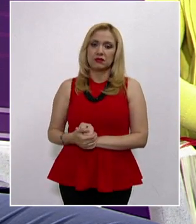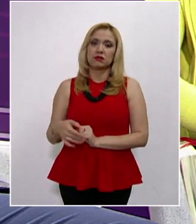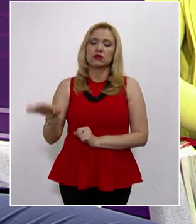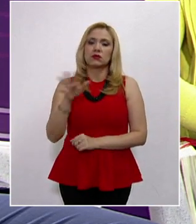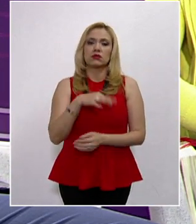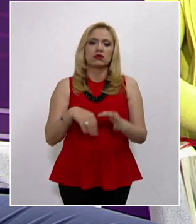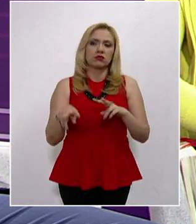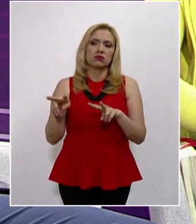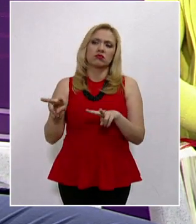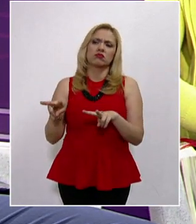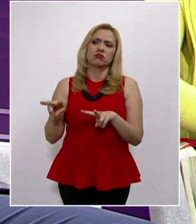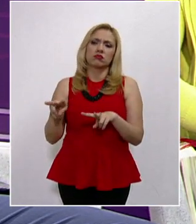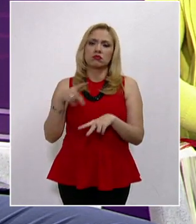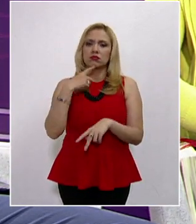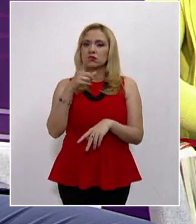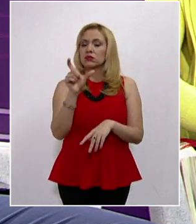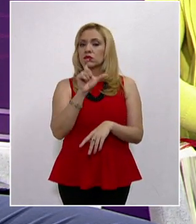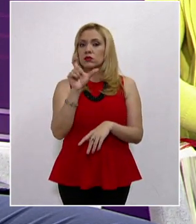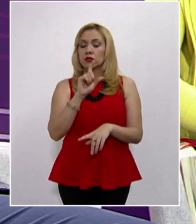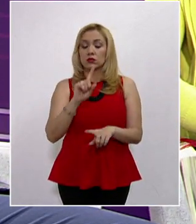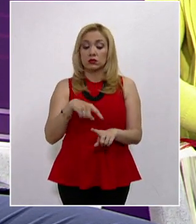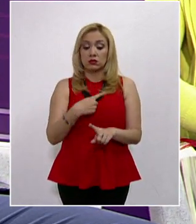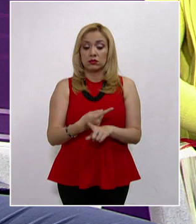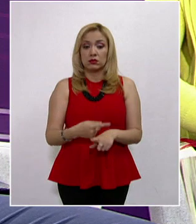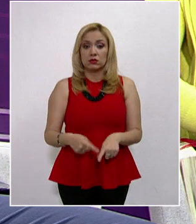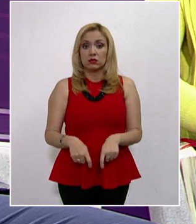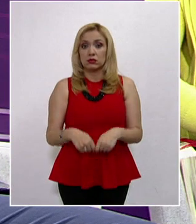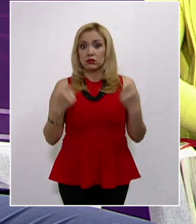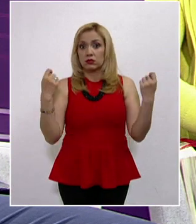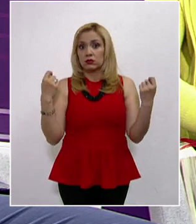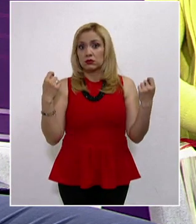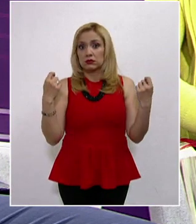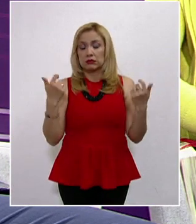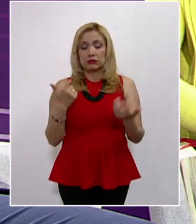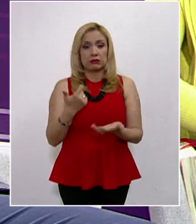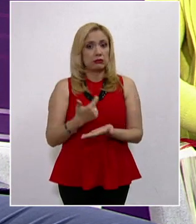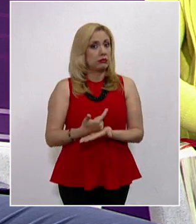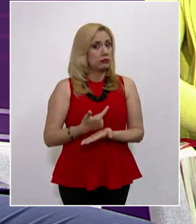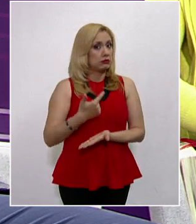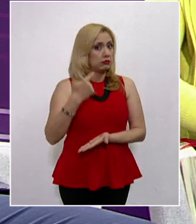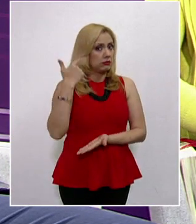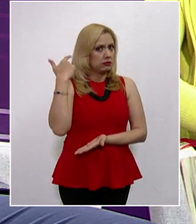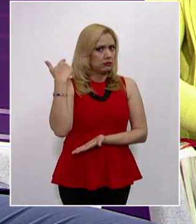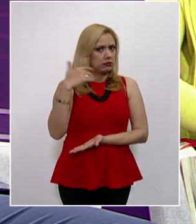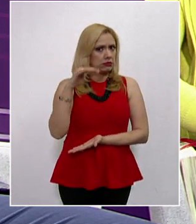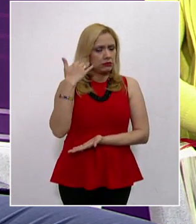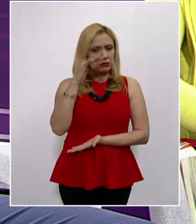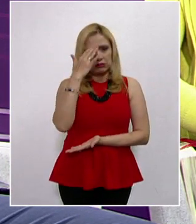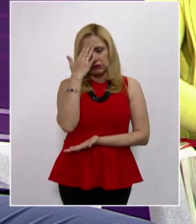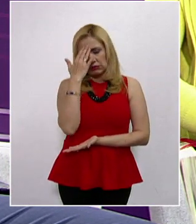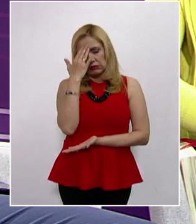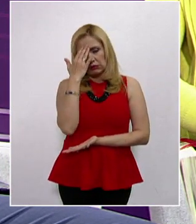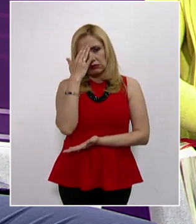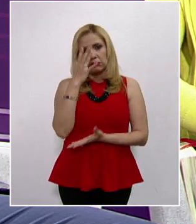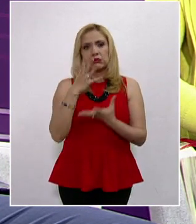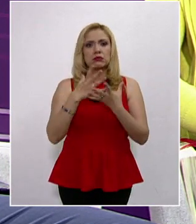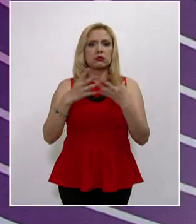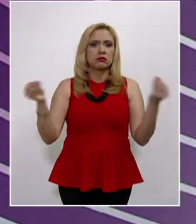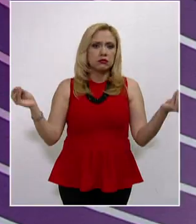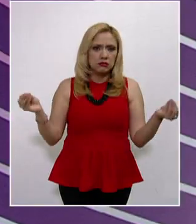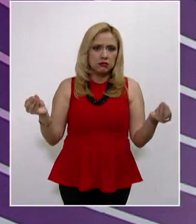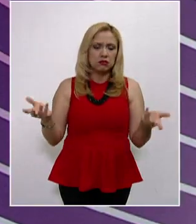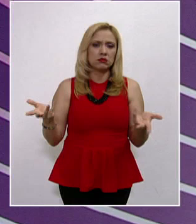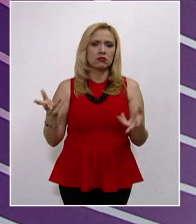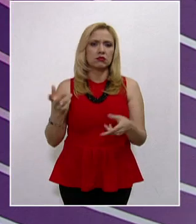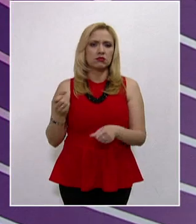criticado, que, por ejemplo, tratándose de una violación, por lo más grave que se imaginen, una desaparición forzada, un